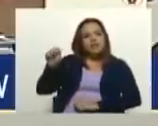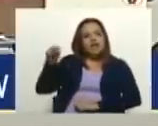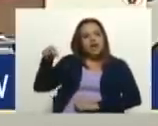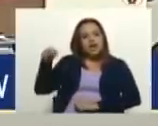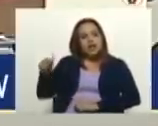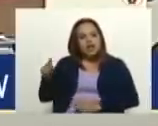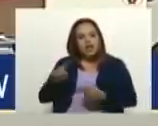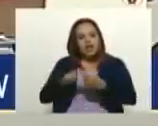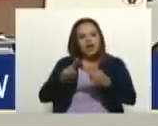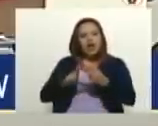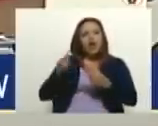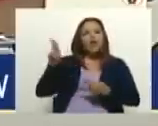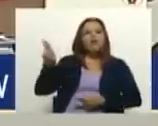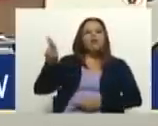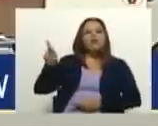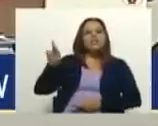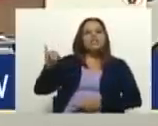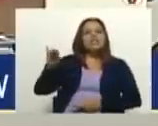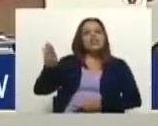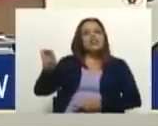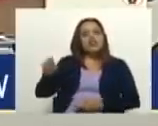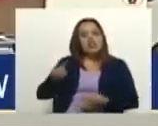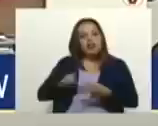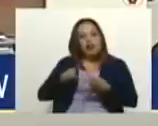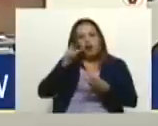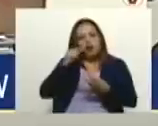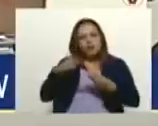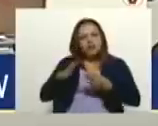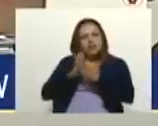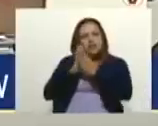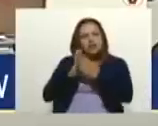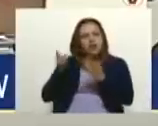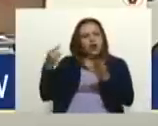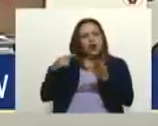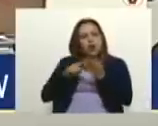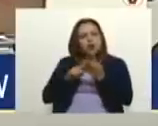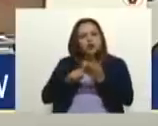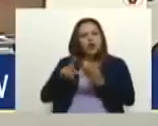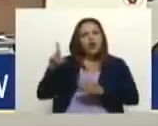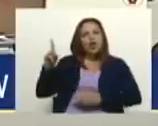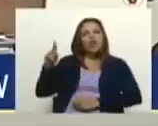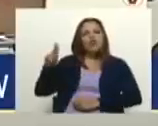Santos y de Duque, los grupos paramilitares se fortalecieron